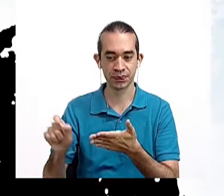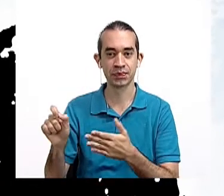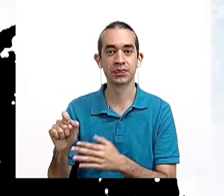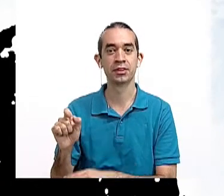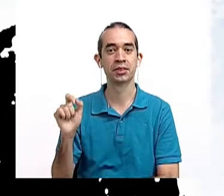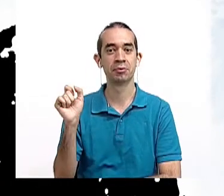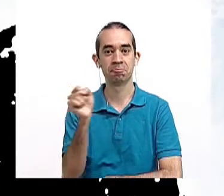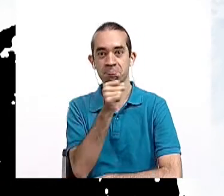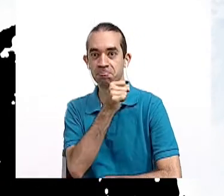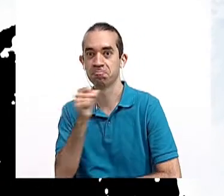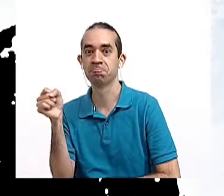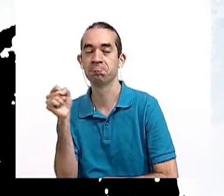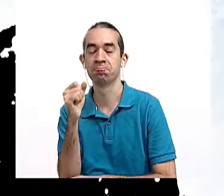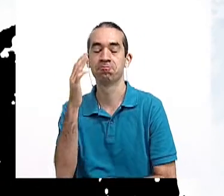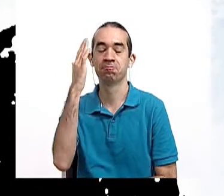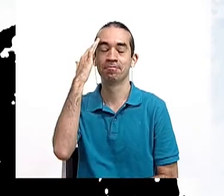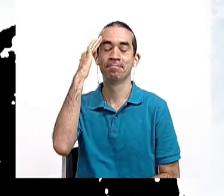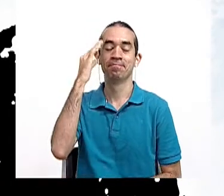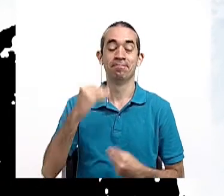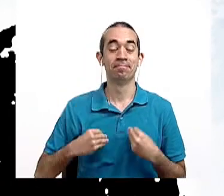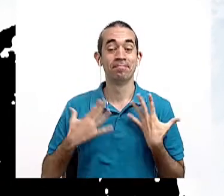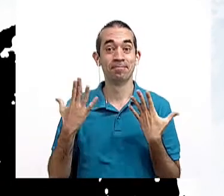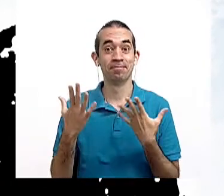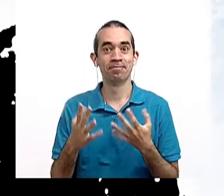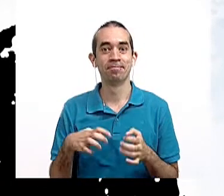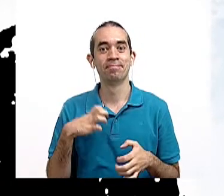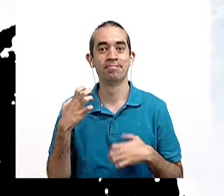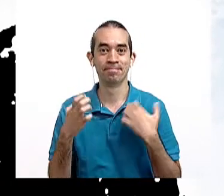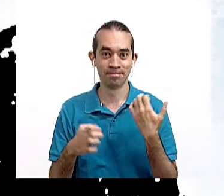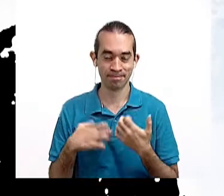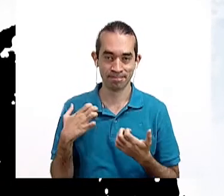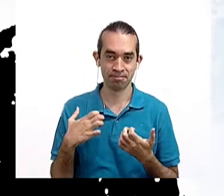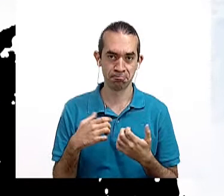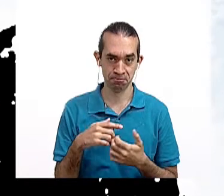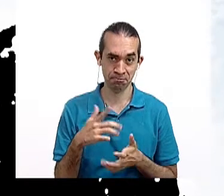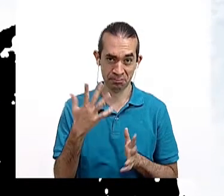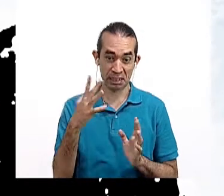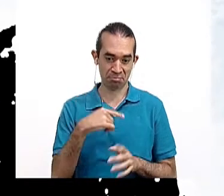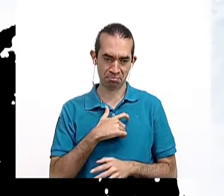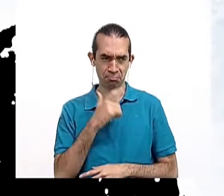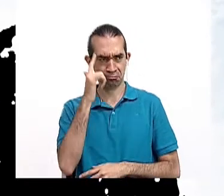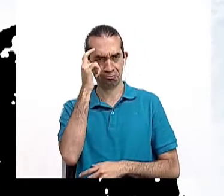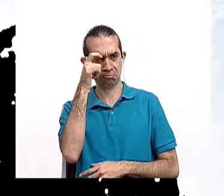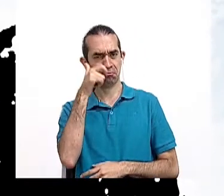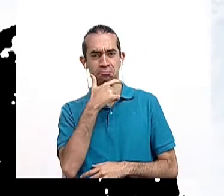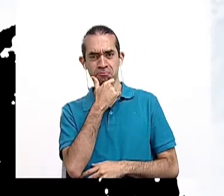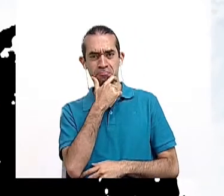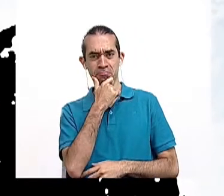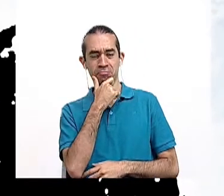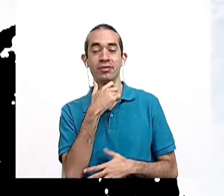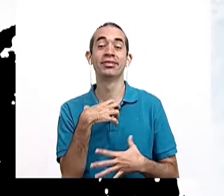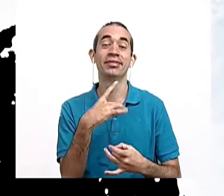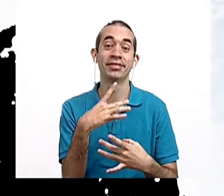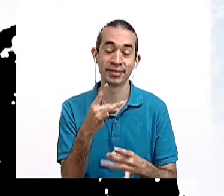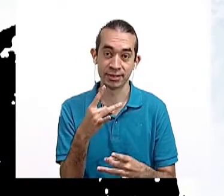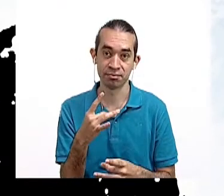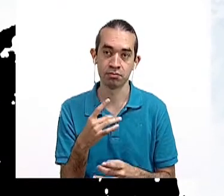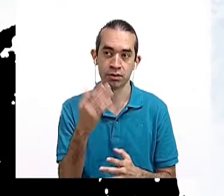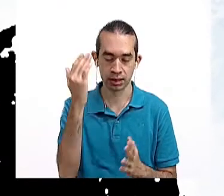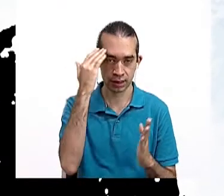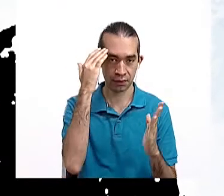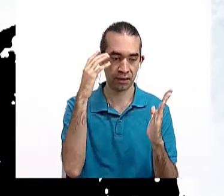este tipo de emociones. ¿No se han preguntado eso? Es interesante. Cómo a través de estos textos